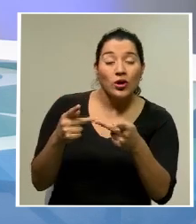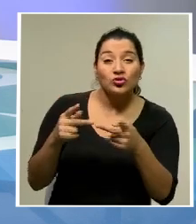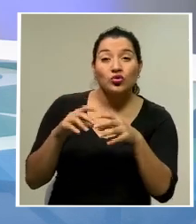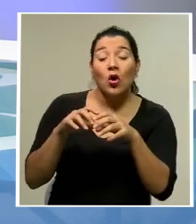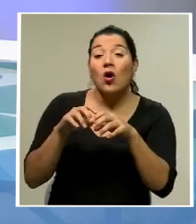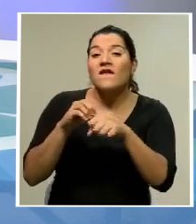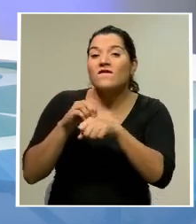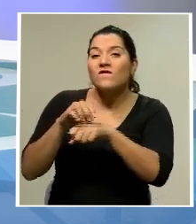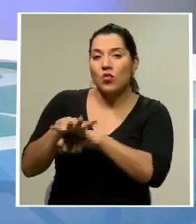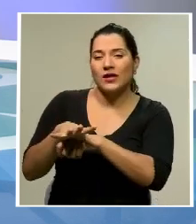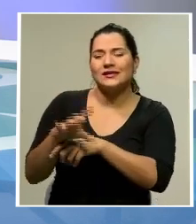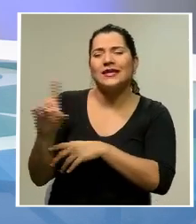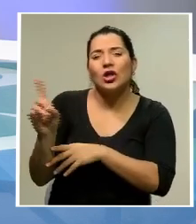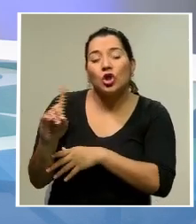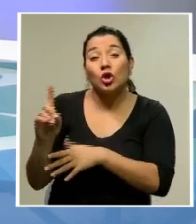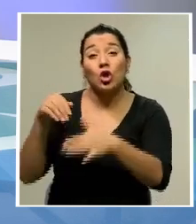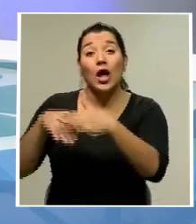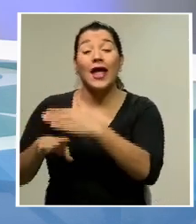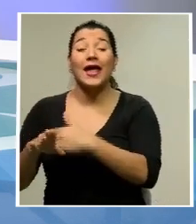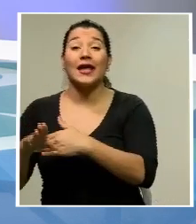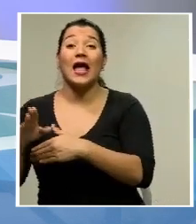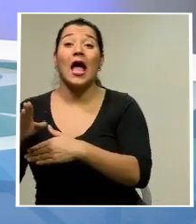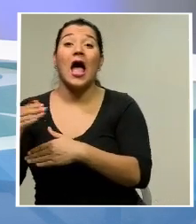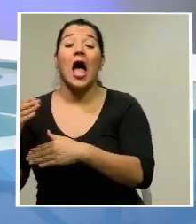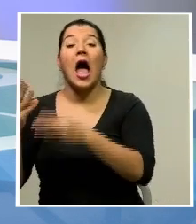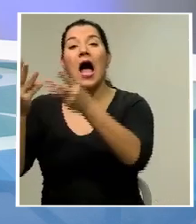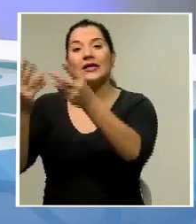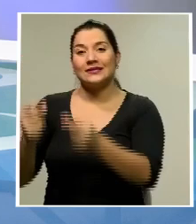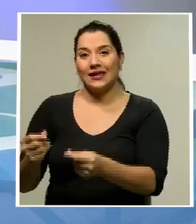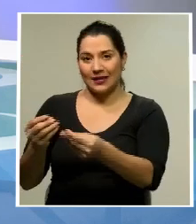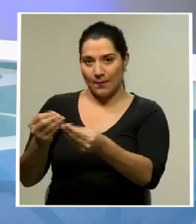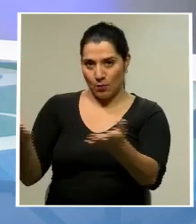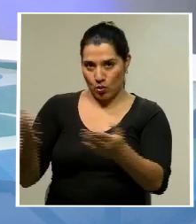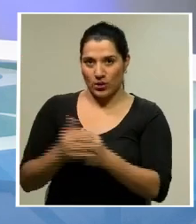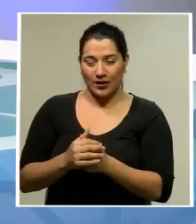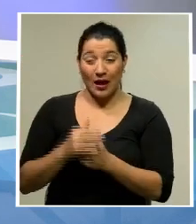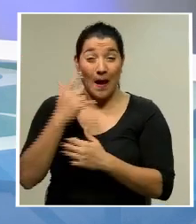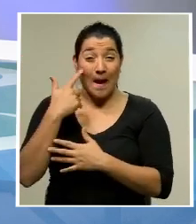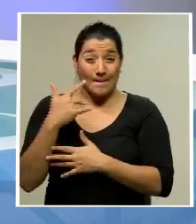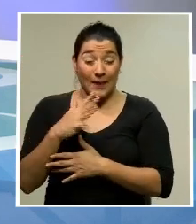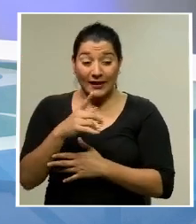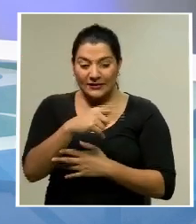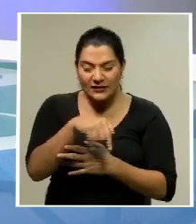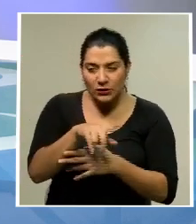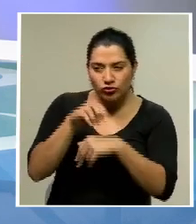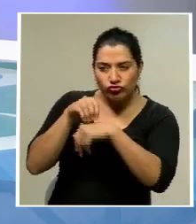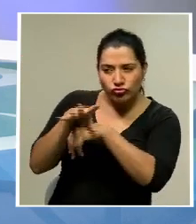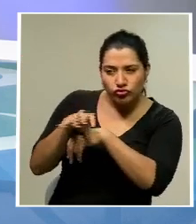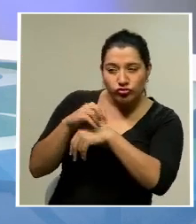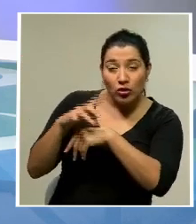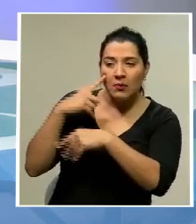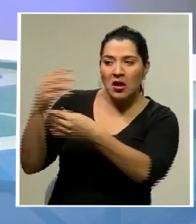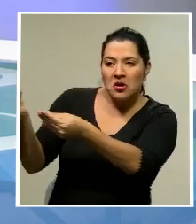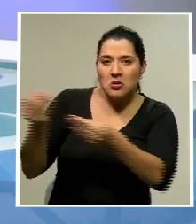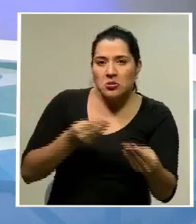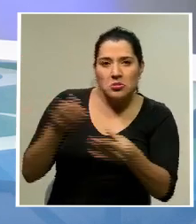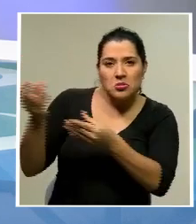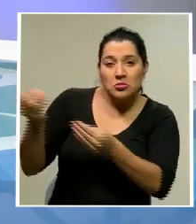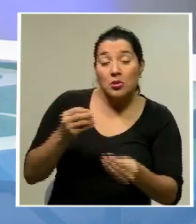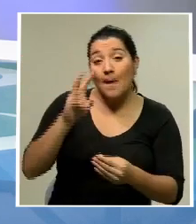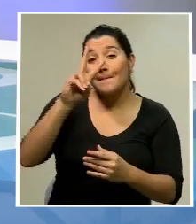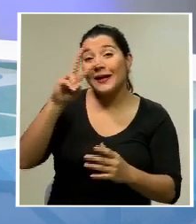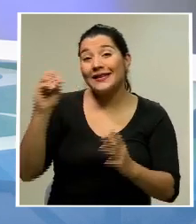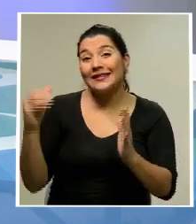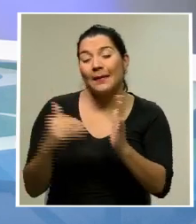Fiscalía asegura que ellos mediaron para que se desembarcaran 20,000 toneladas de cemento que venían